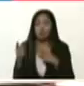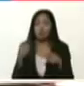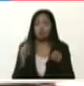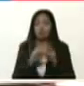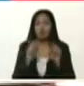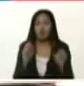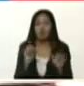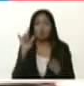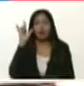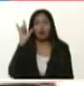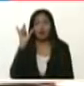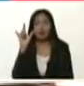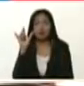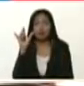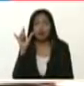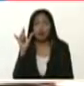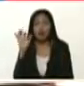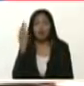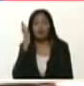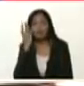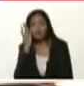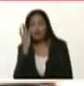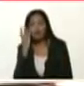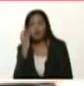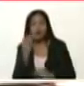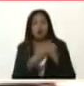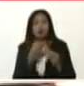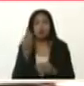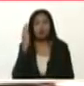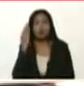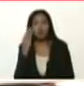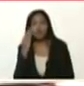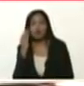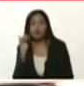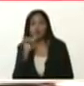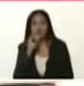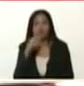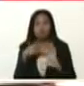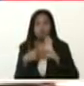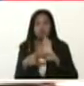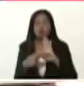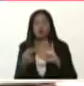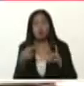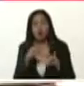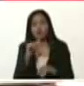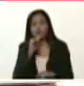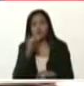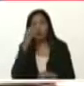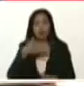en Instagram, en Facebook, hacer un Facebook Live, informar al pueblo.